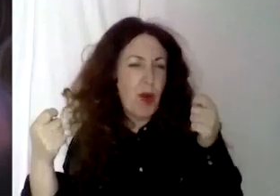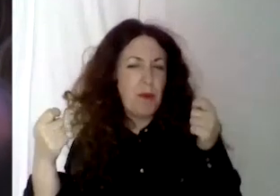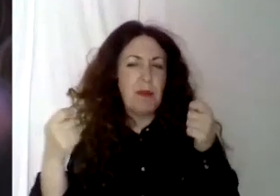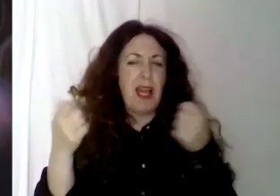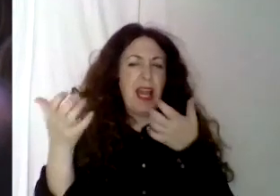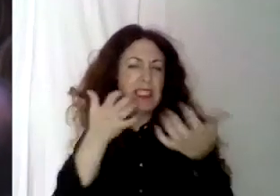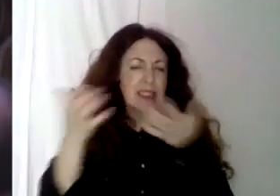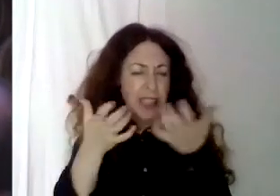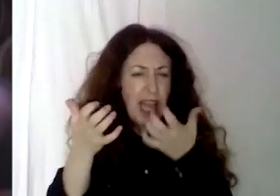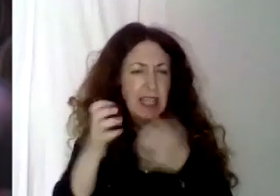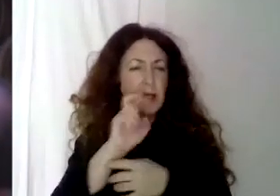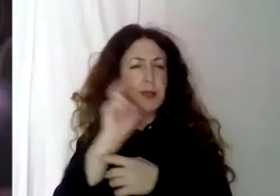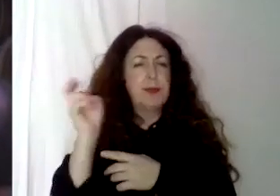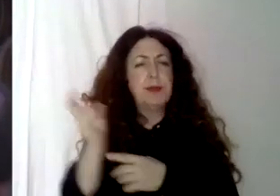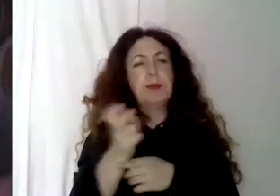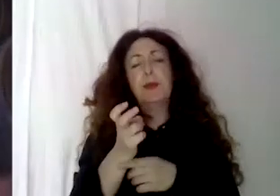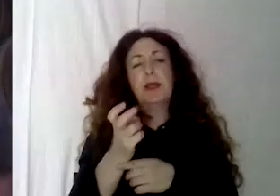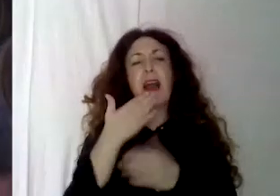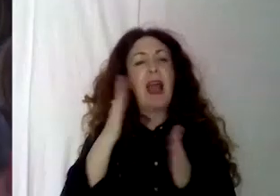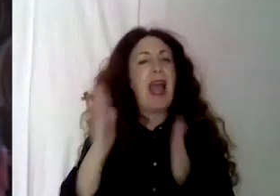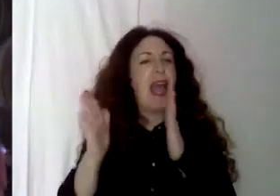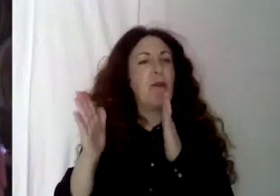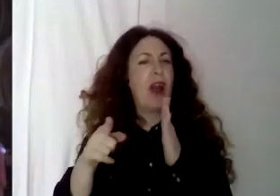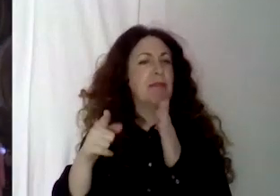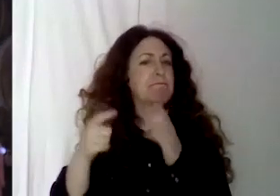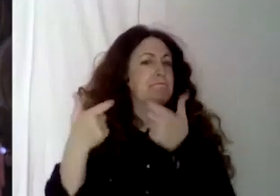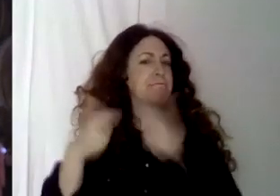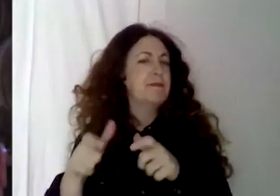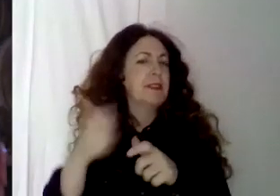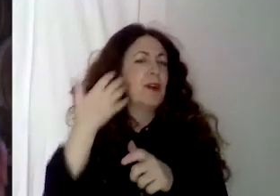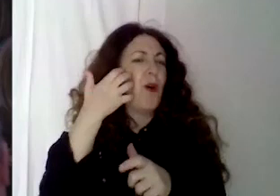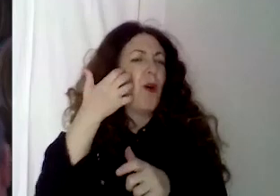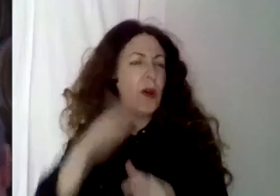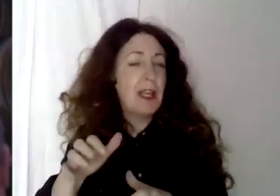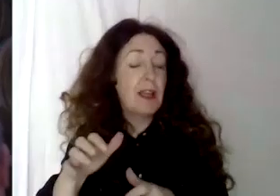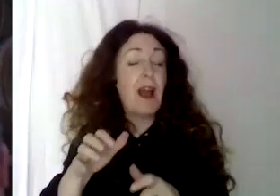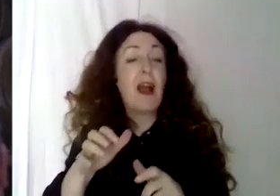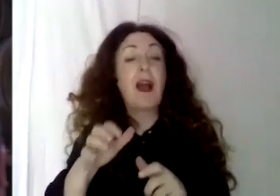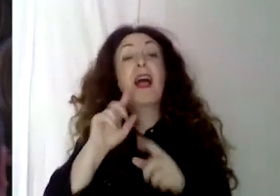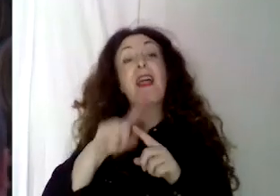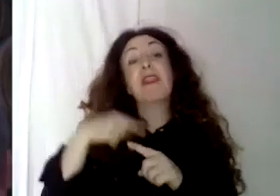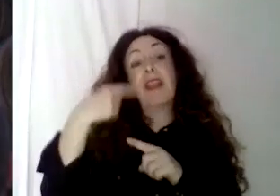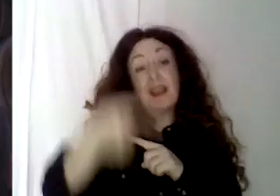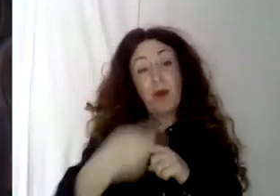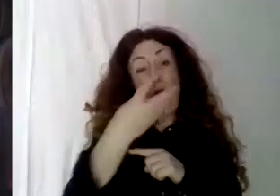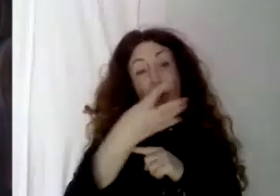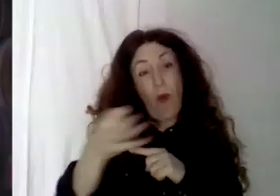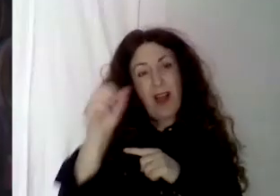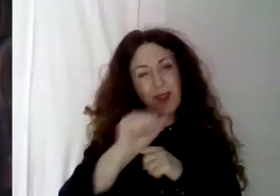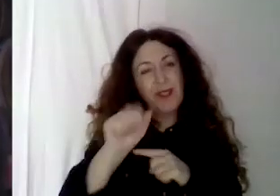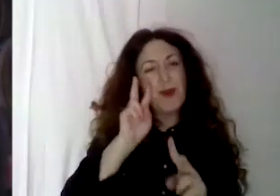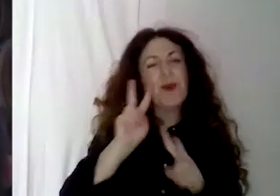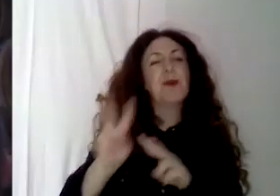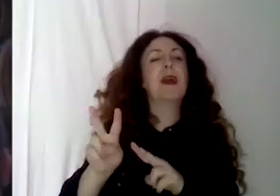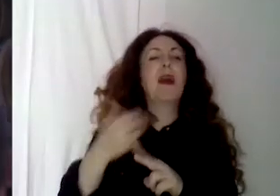estéticas, el canon estético de su tiempo, y que son muy, muy valoradas en siglos posteriores.